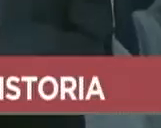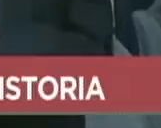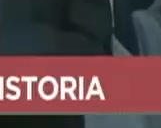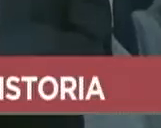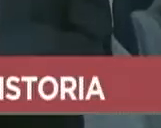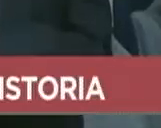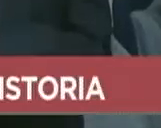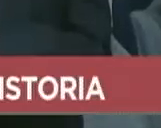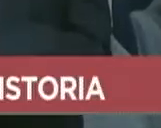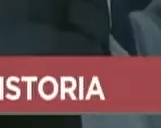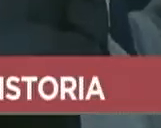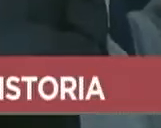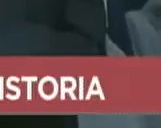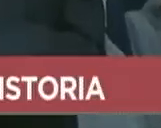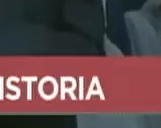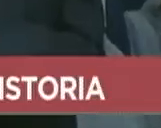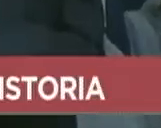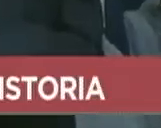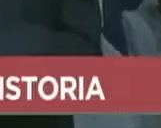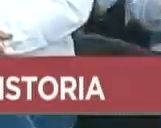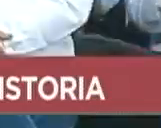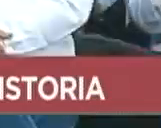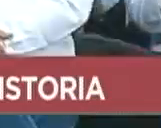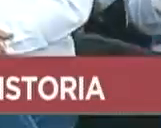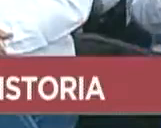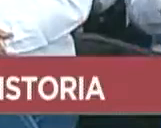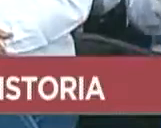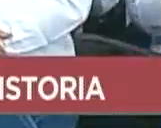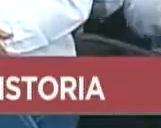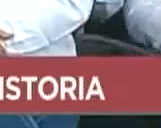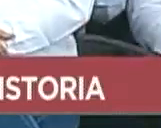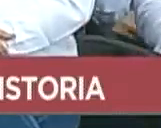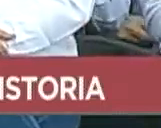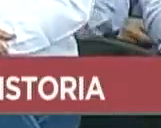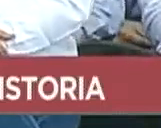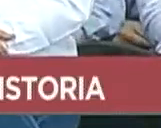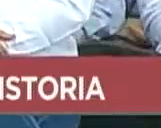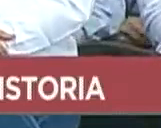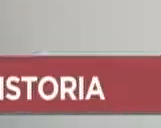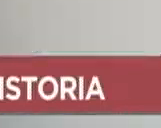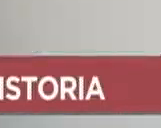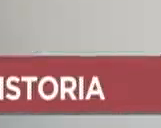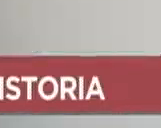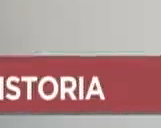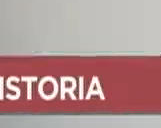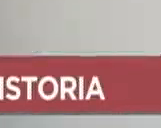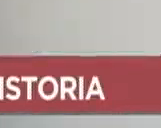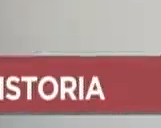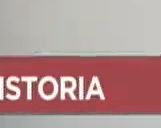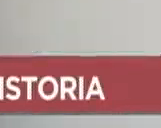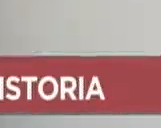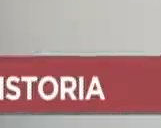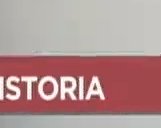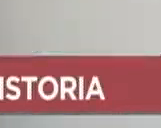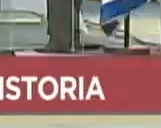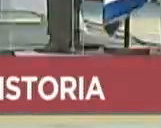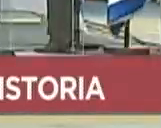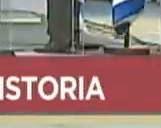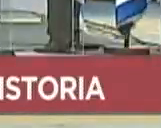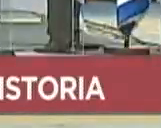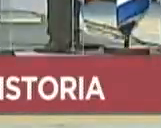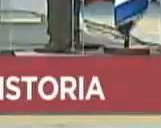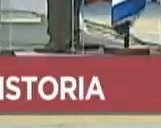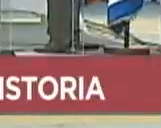vamos no lo debatimos no tenemos fuerza suficiente para avanzar con pie firme en los desafíos del presente y en la construcción de un futuro por eso